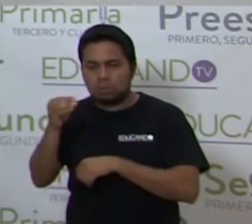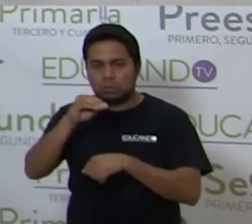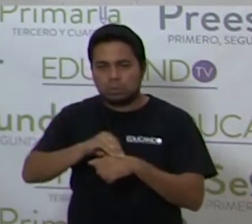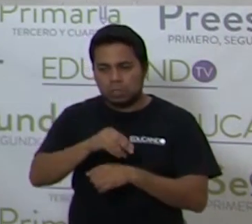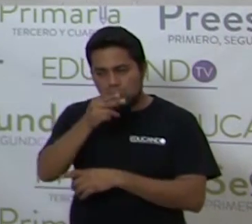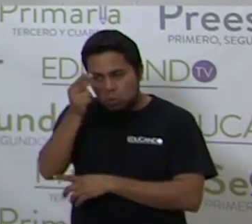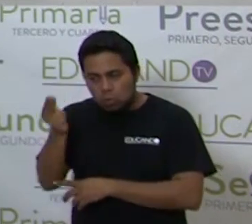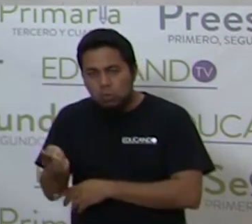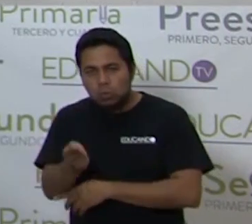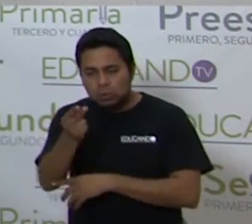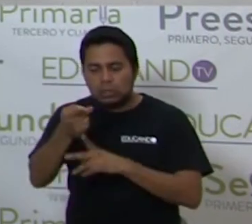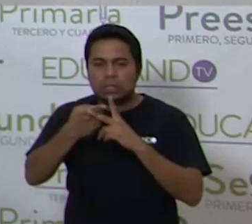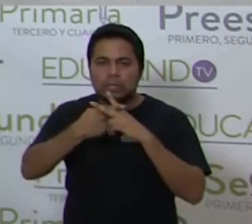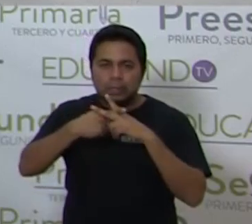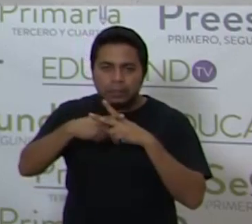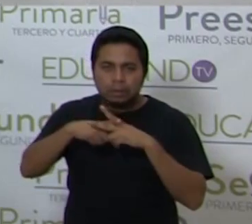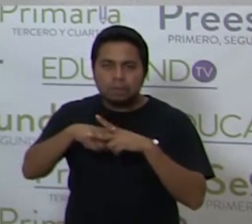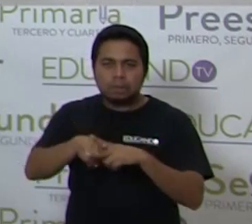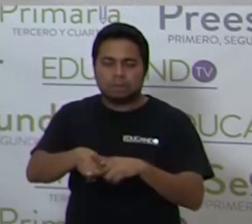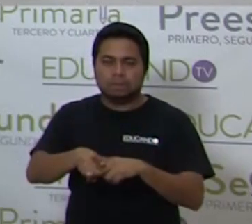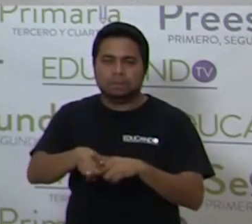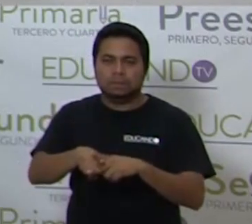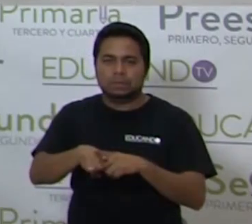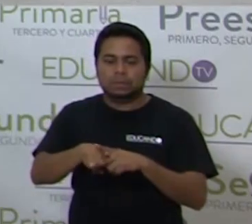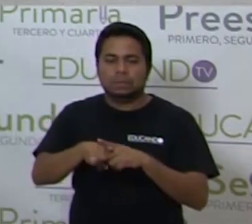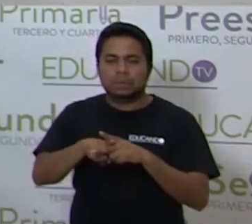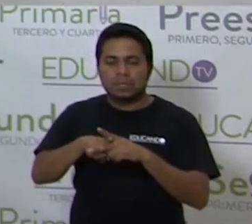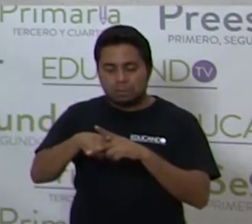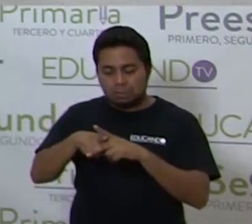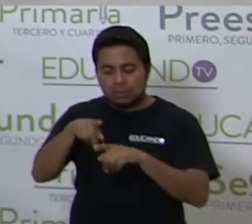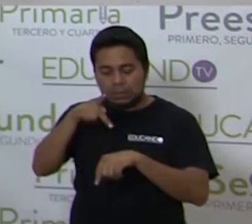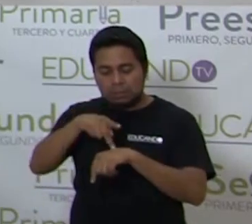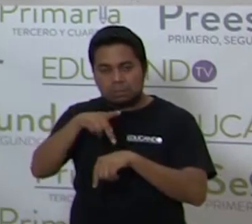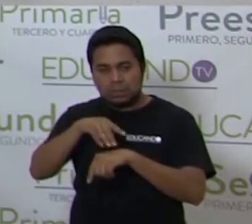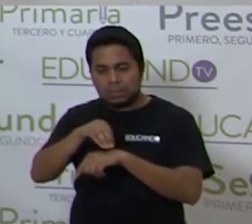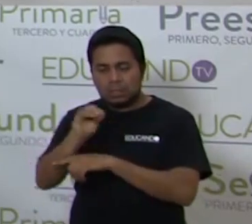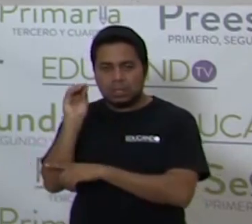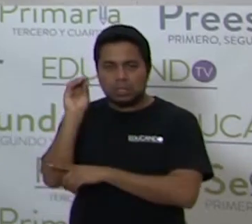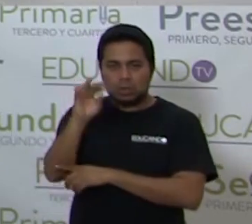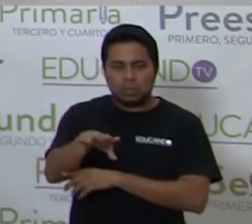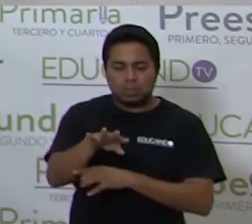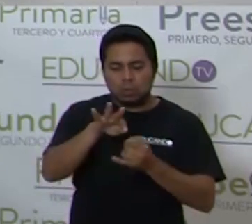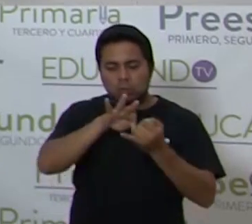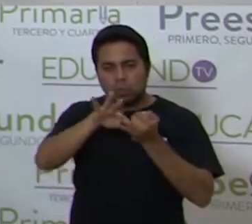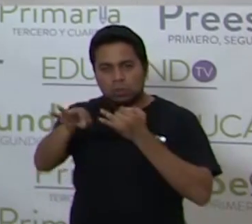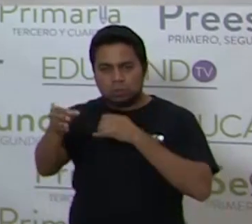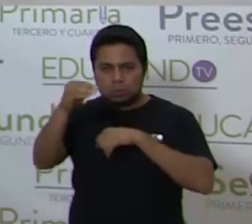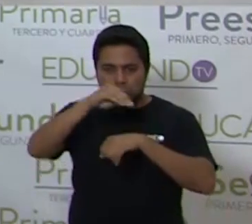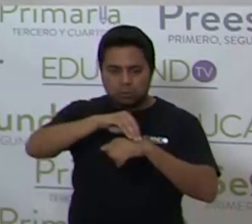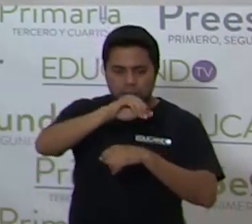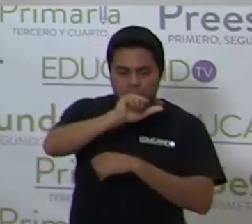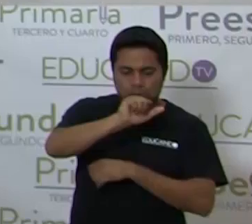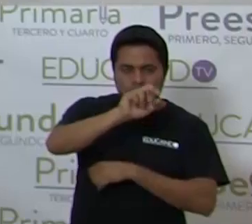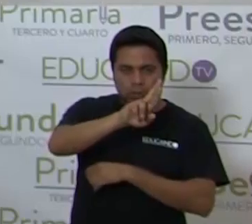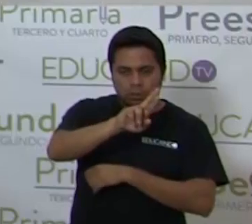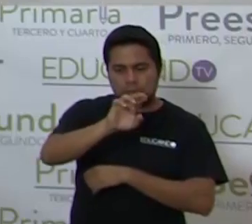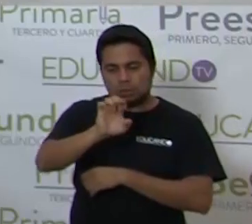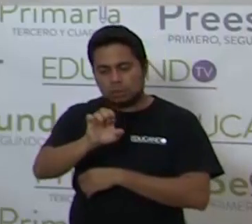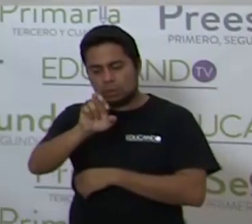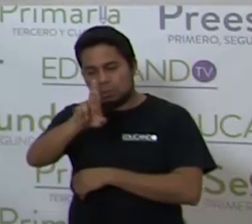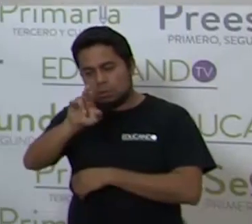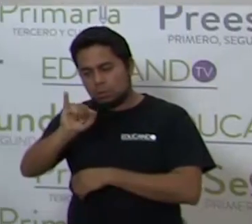Usted comience arrojando una piedrita. ¿Cómo lo convertimos a infinitivo? Terminación ar, ir.